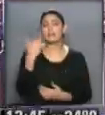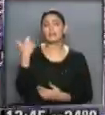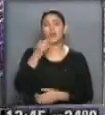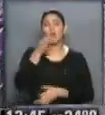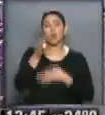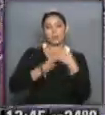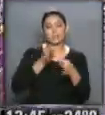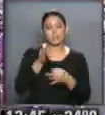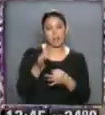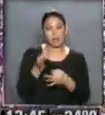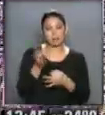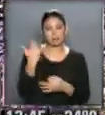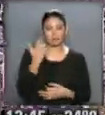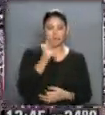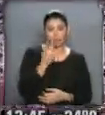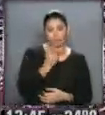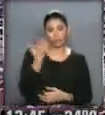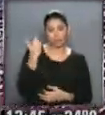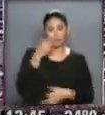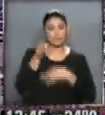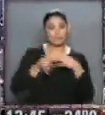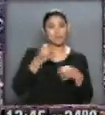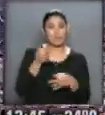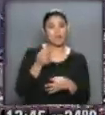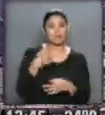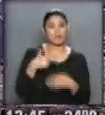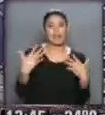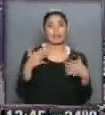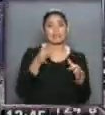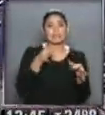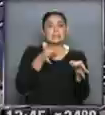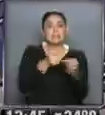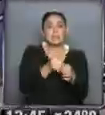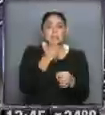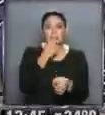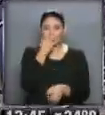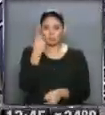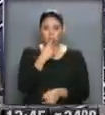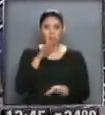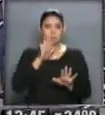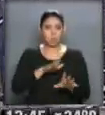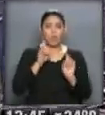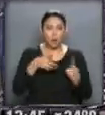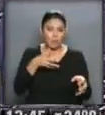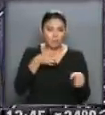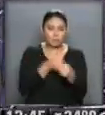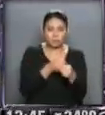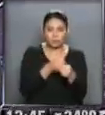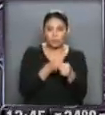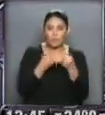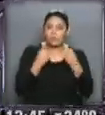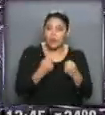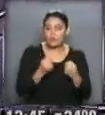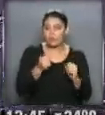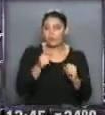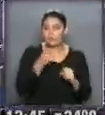conversábamos antes, Juan, Agustina, aunque los trenes no colisionen a alta velocidad, bueno, el impacto es fuerte igual,